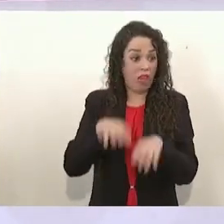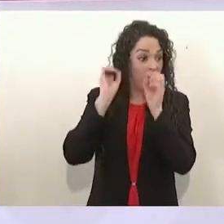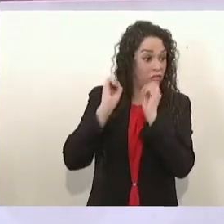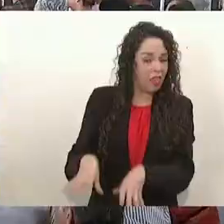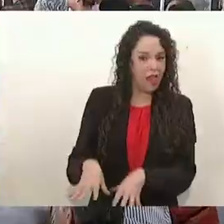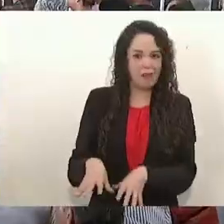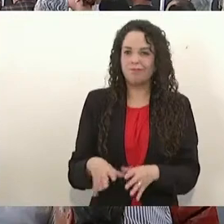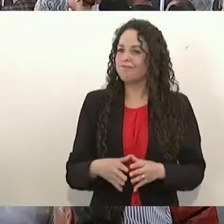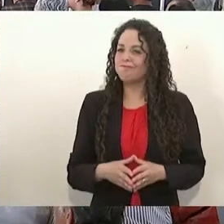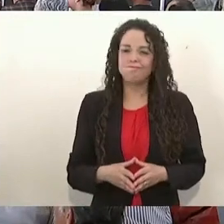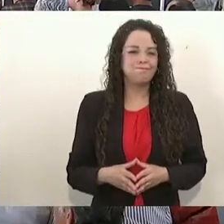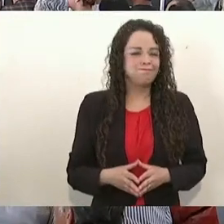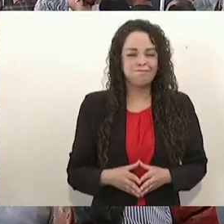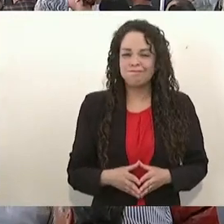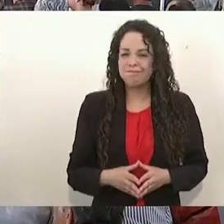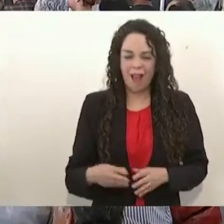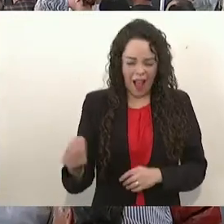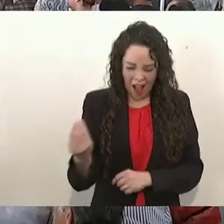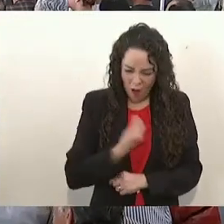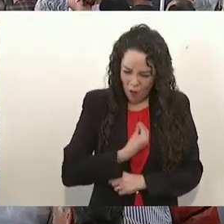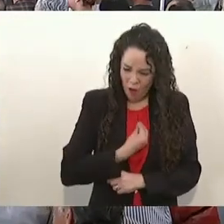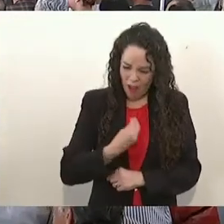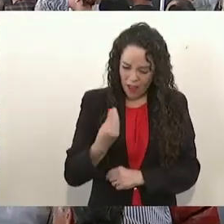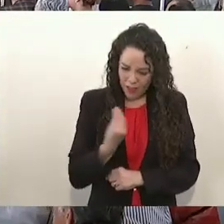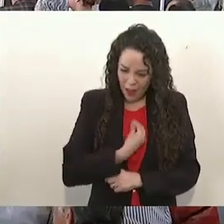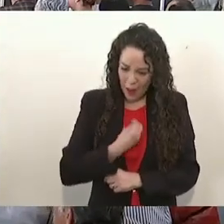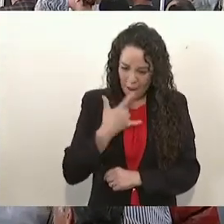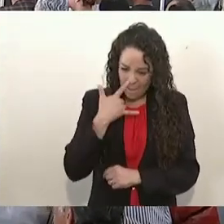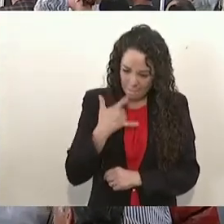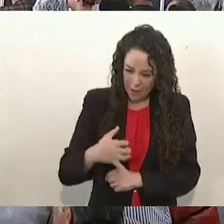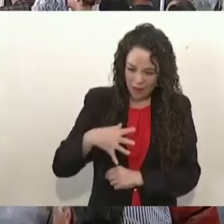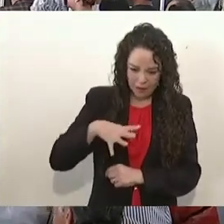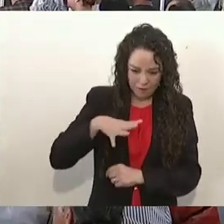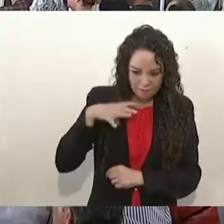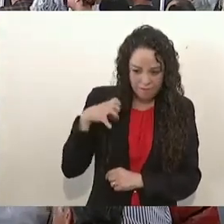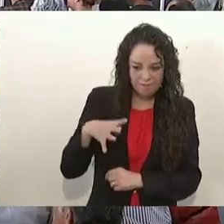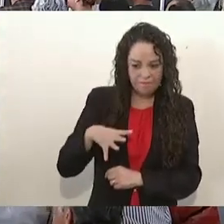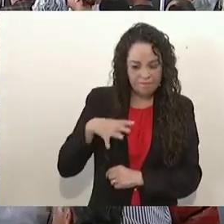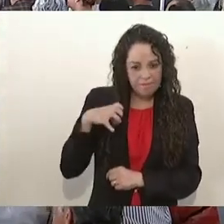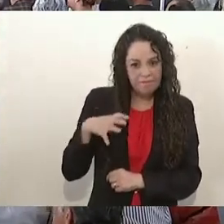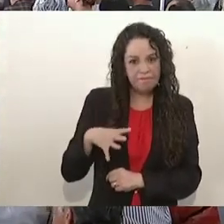los mexicanos con su dirigente, y